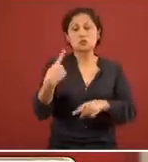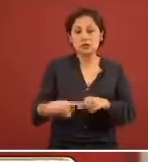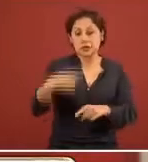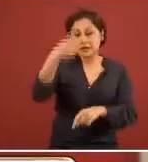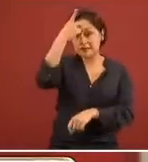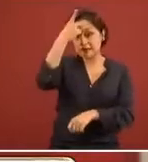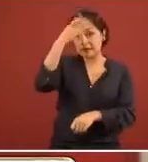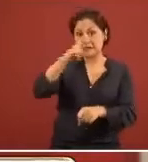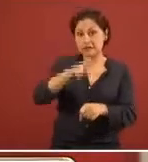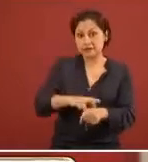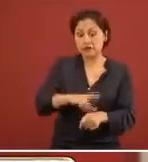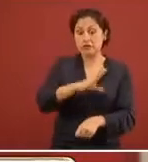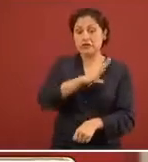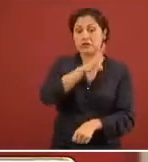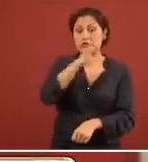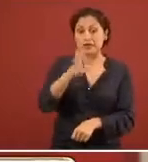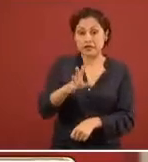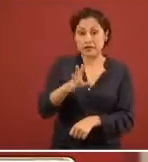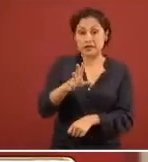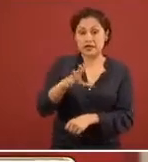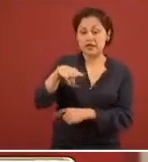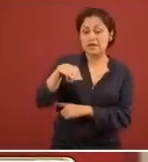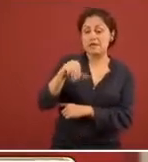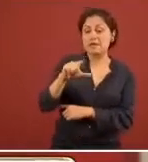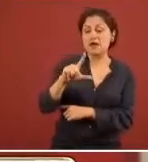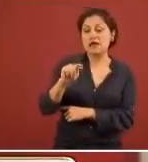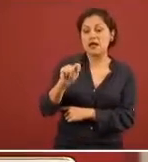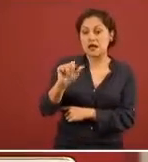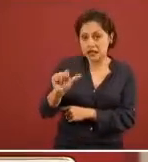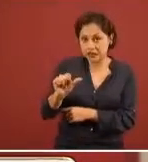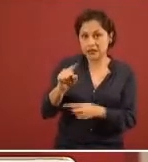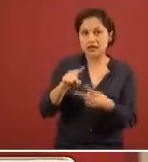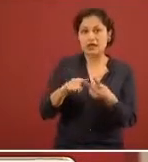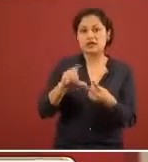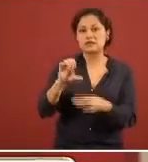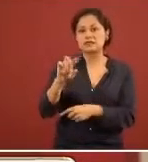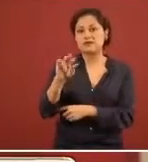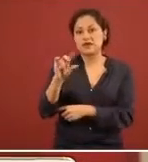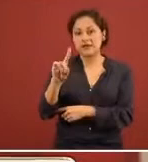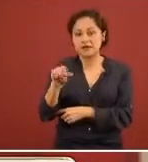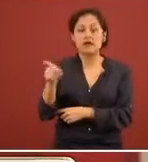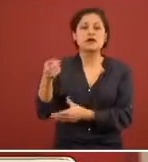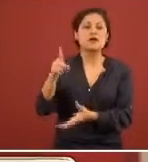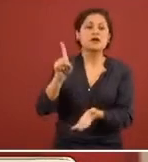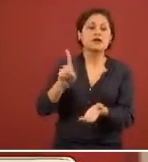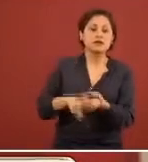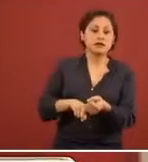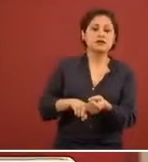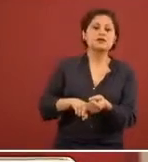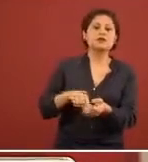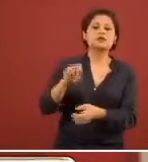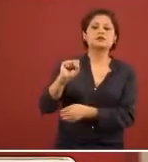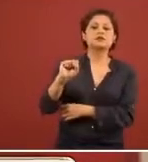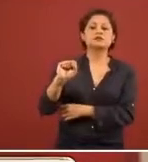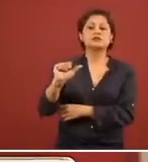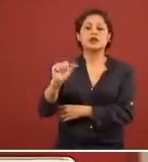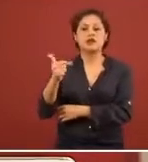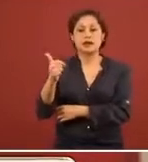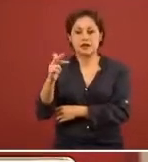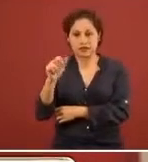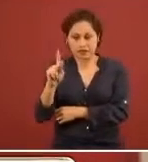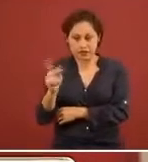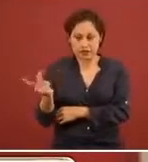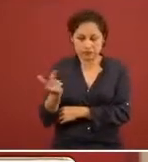precisamente de Malta, de Cebada, de la Secretaría de Agricultura, donde